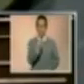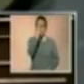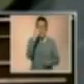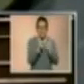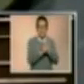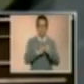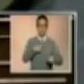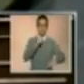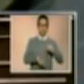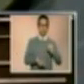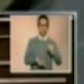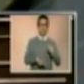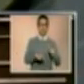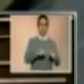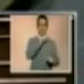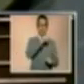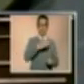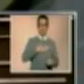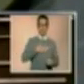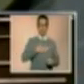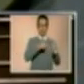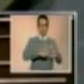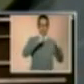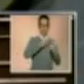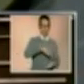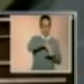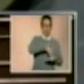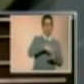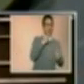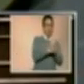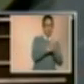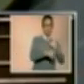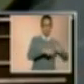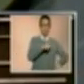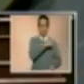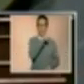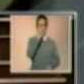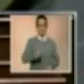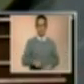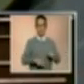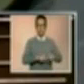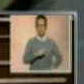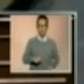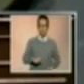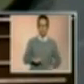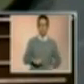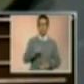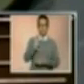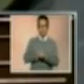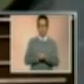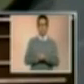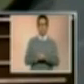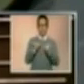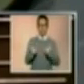está pasando en Venezuela en ese sentido? Bueno, lo primero es expresarle la solidaridad al pueblo venezolano. Yo creo que vive en los momentos más